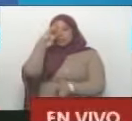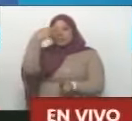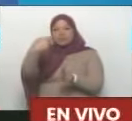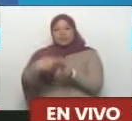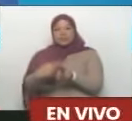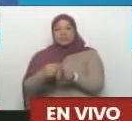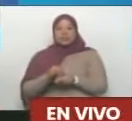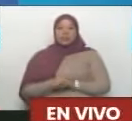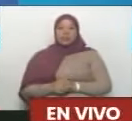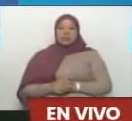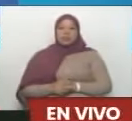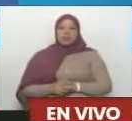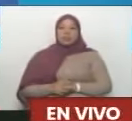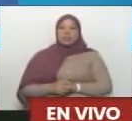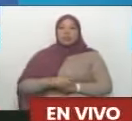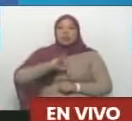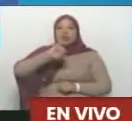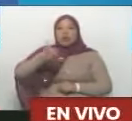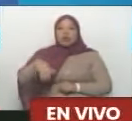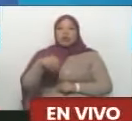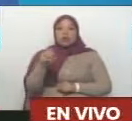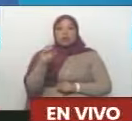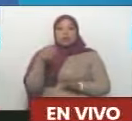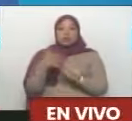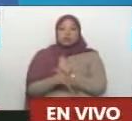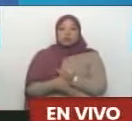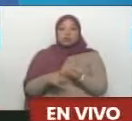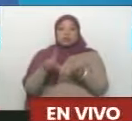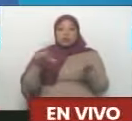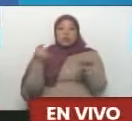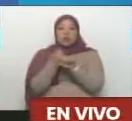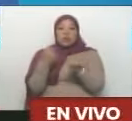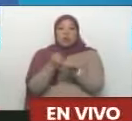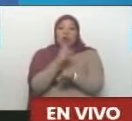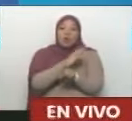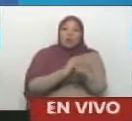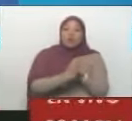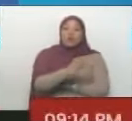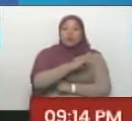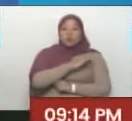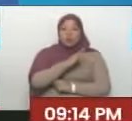a José Leonardo Chirino y a nuestra cultura